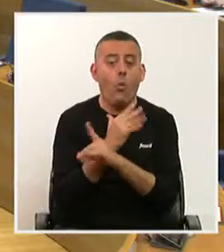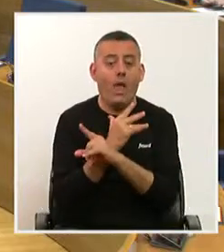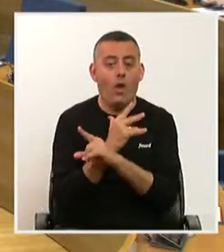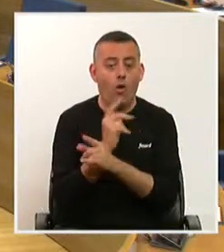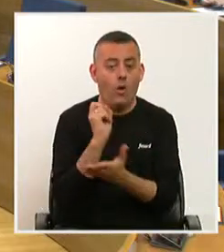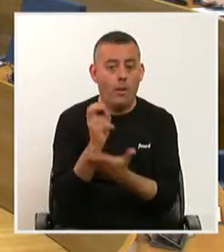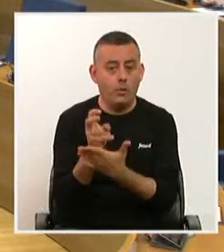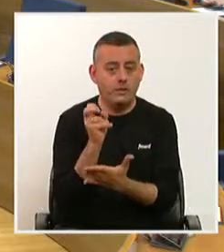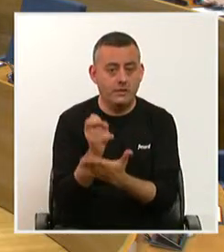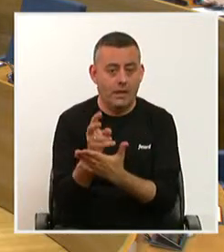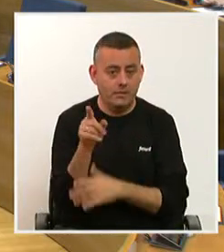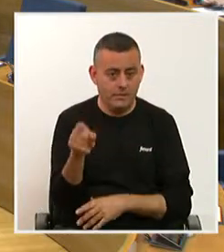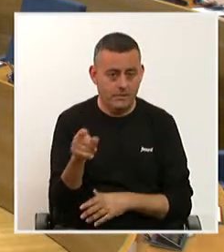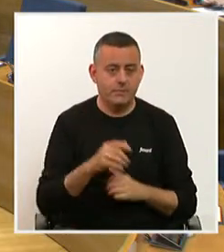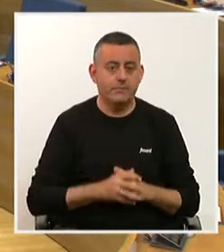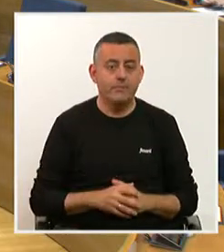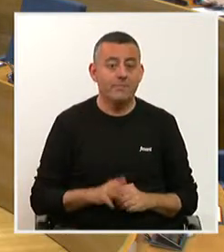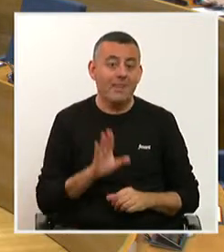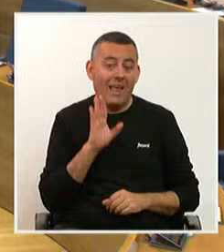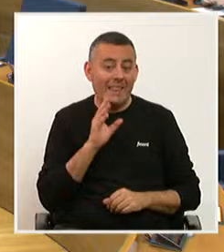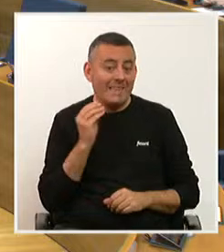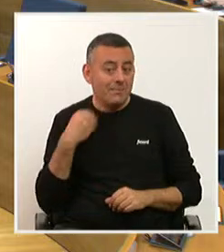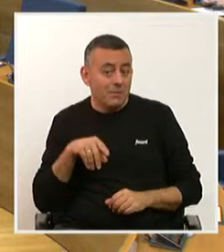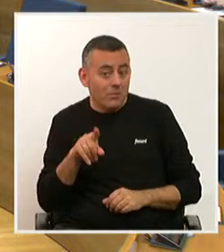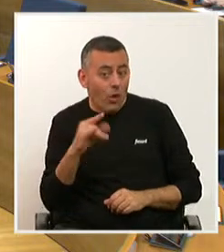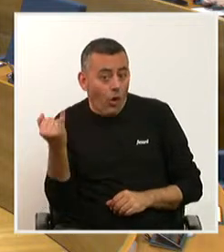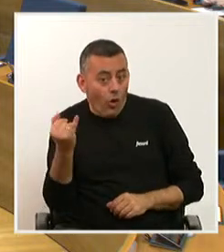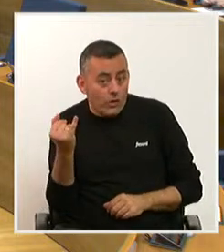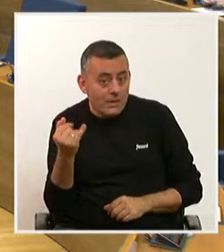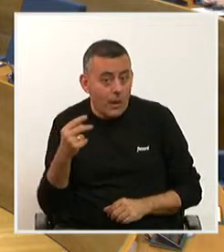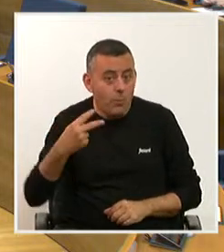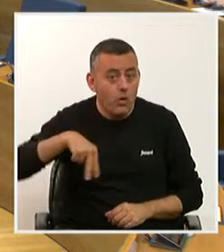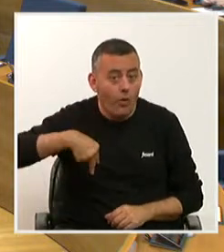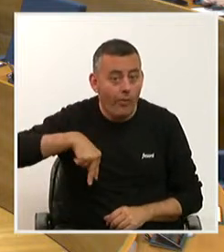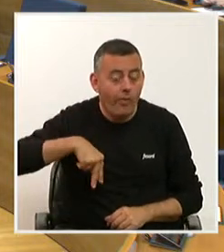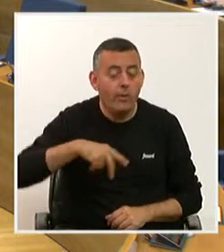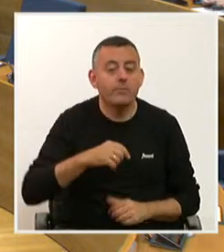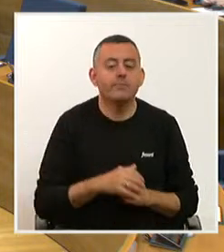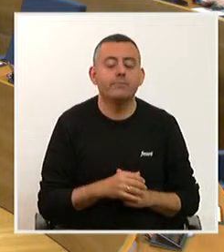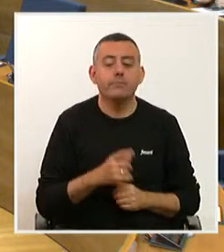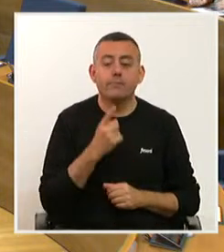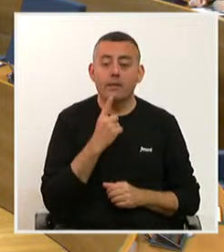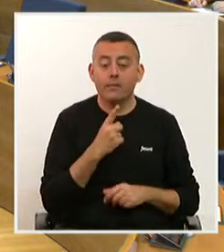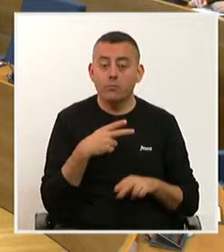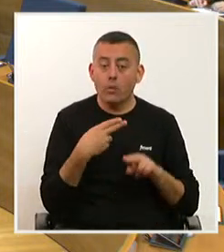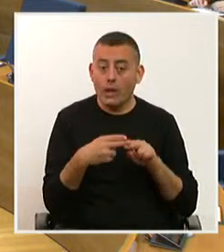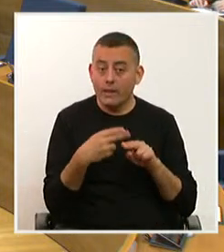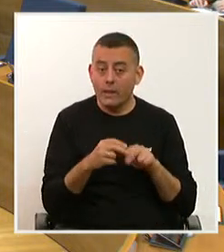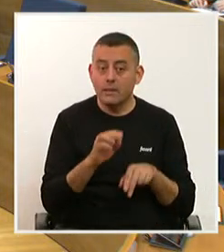explicar el señor José Muñoz les polí de PP y vox